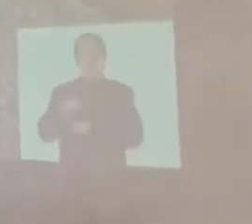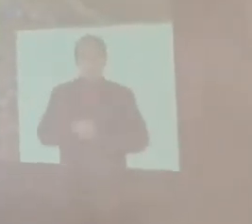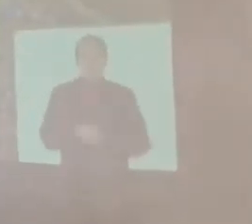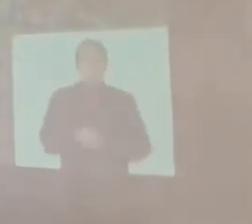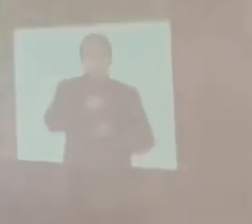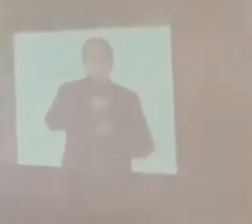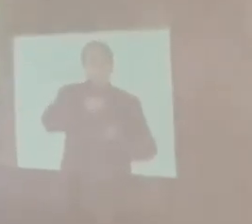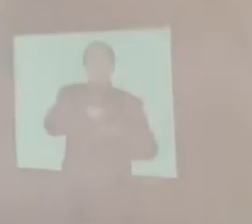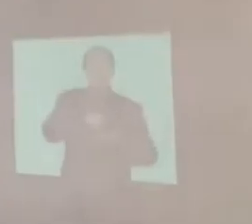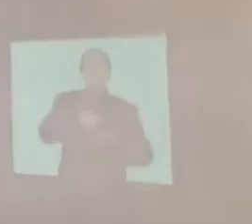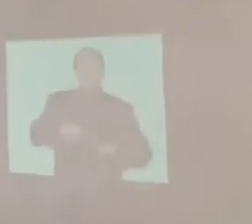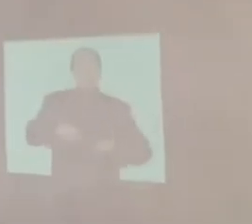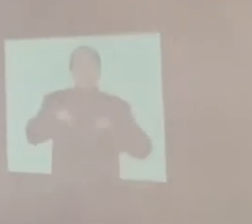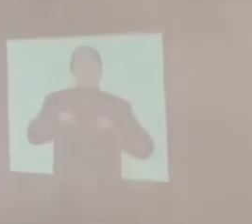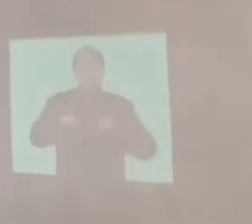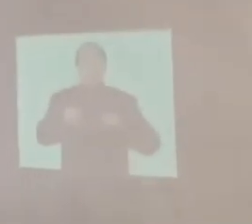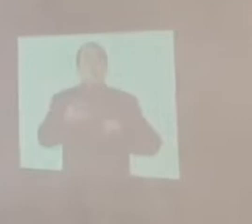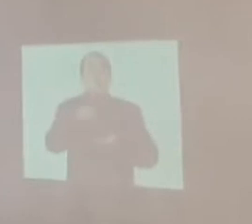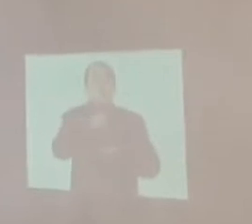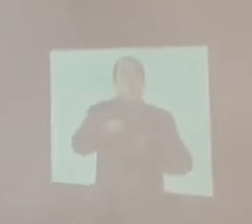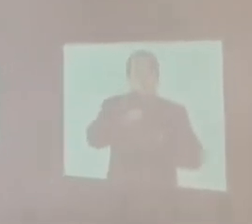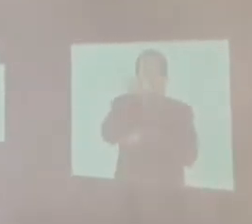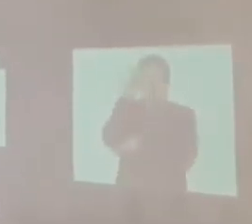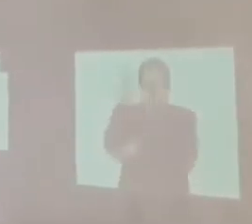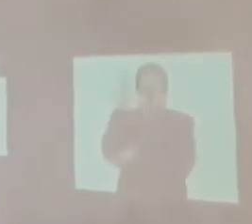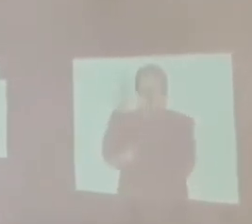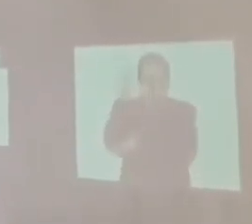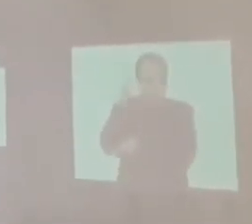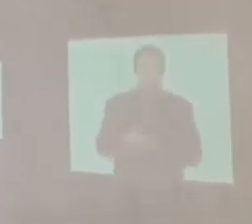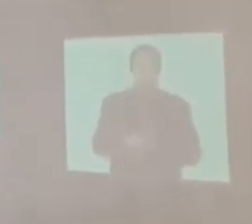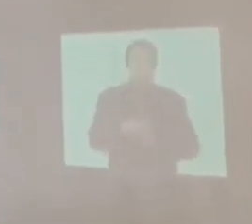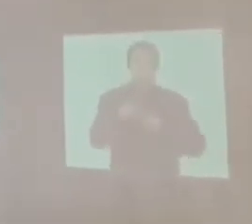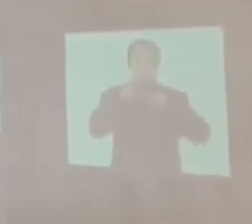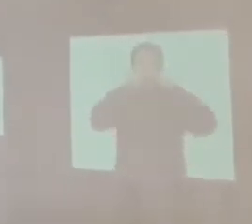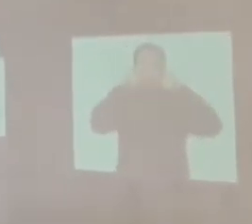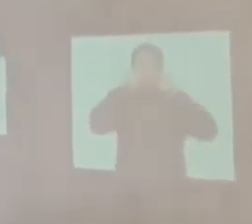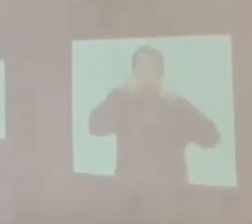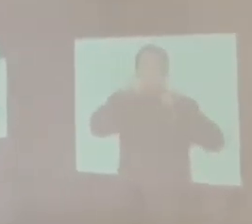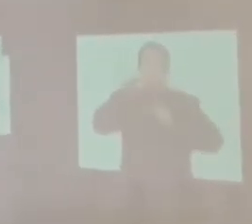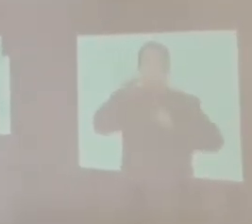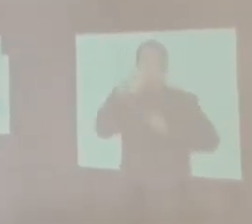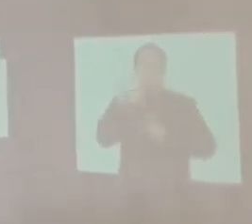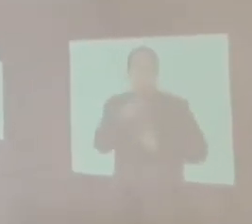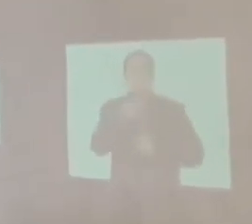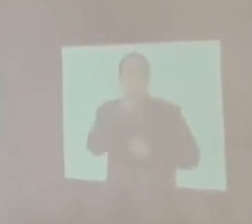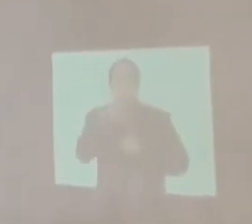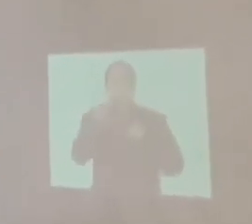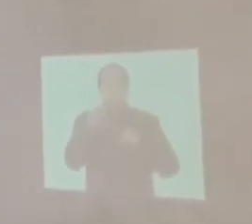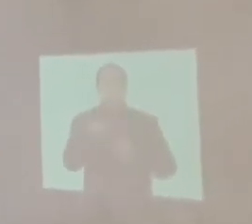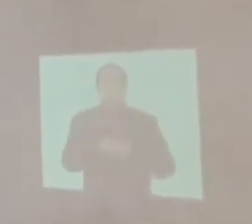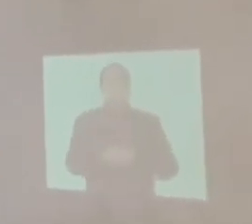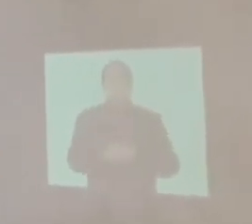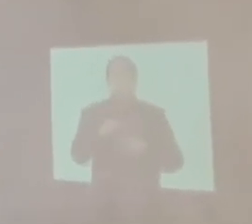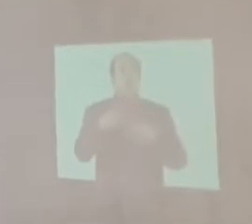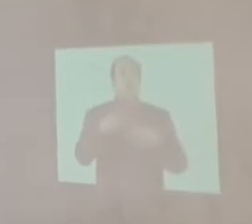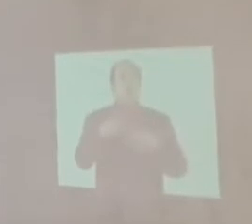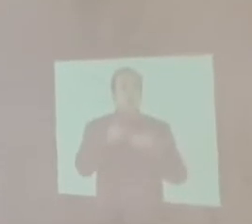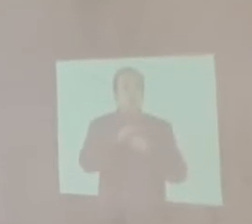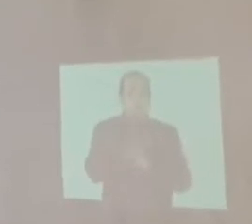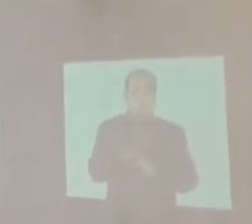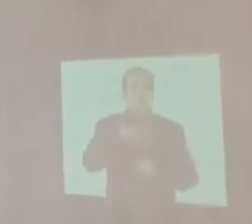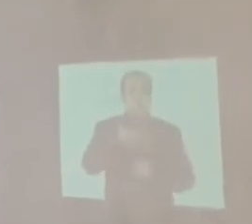supervivencia de la siembra de árboles. Y una mascarilla N95 que sirvió mucho en la pandemia, entre otras innovaciones